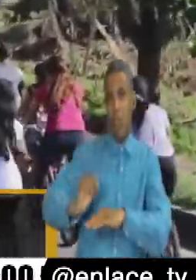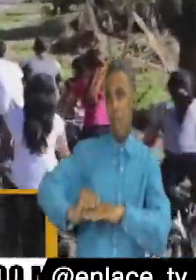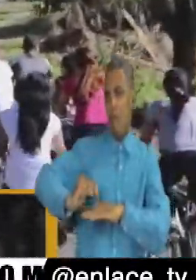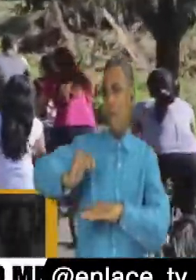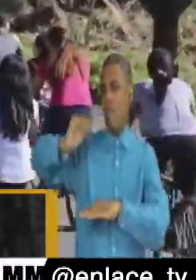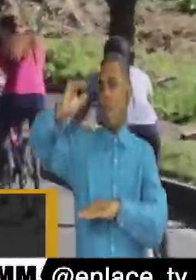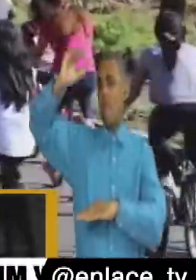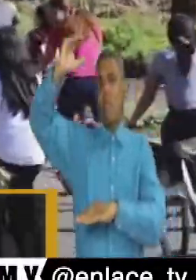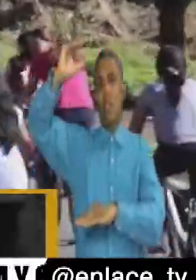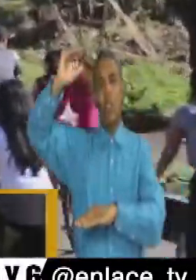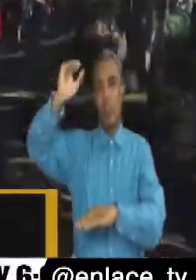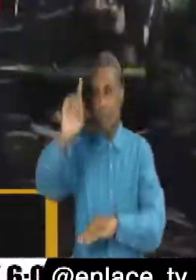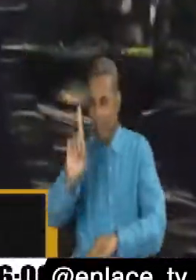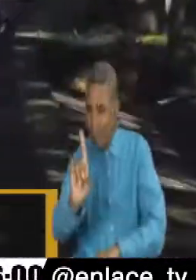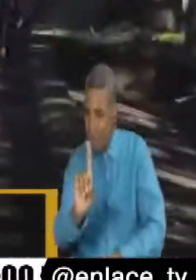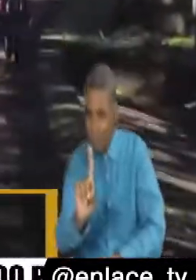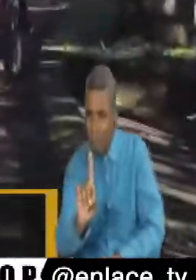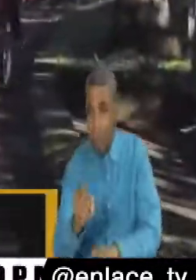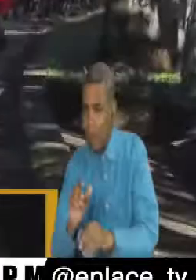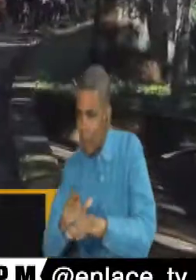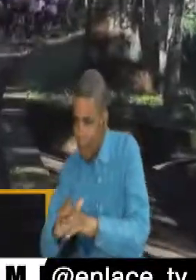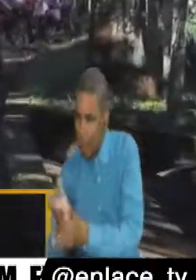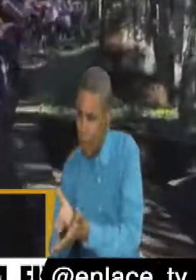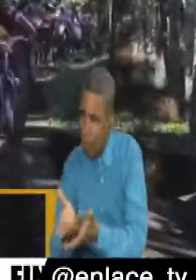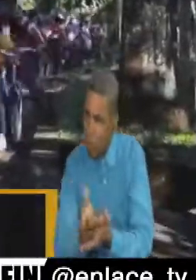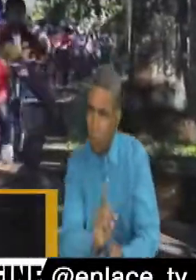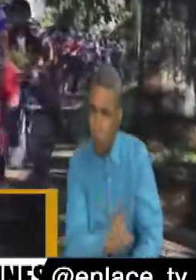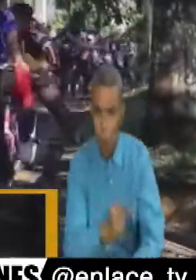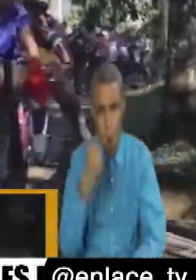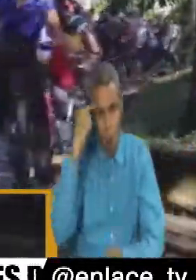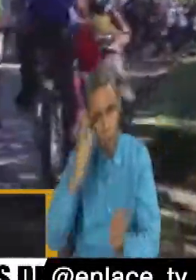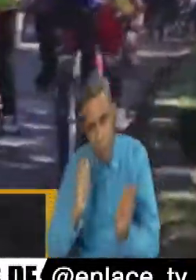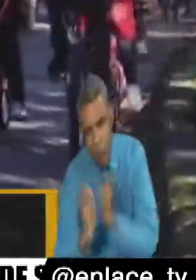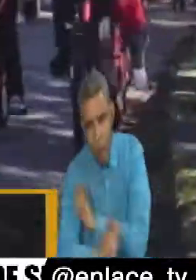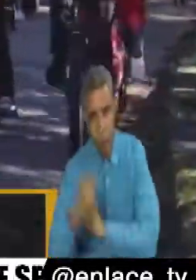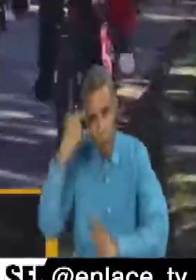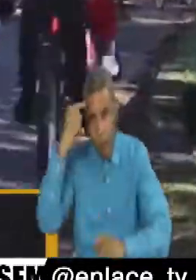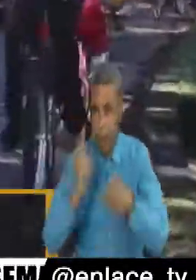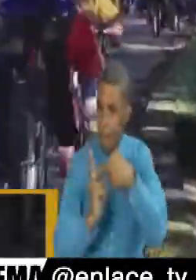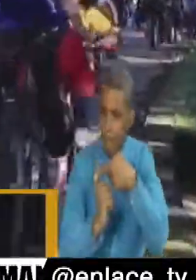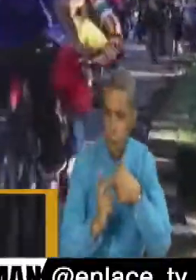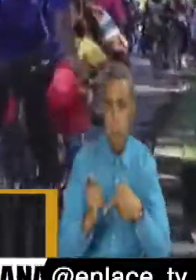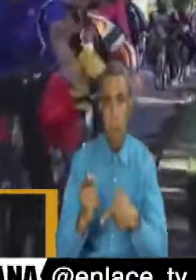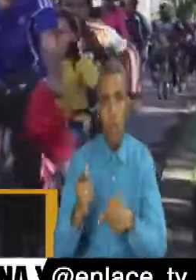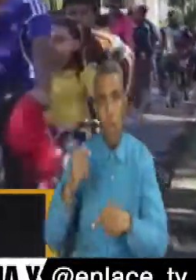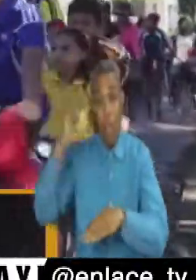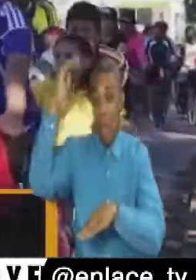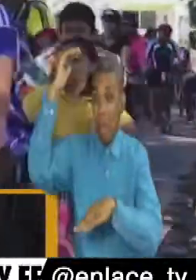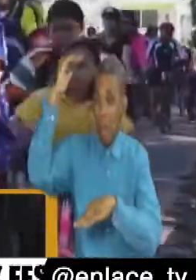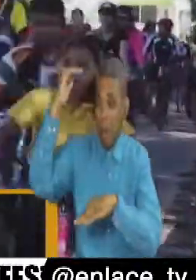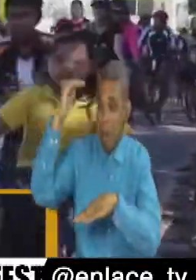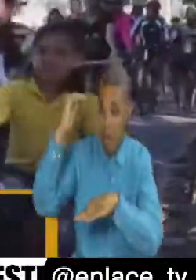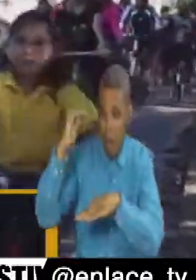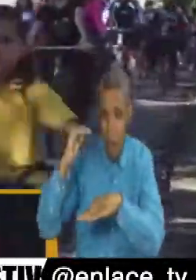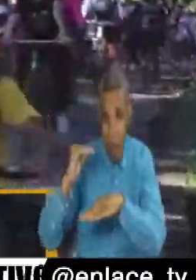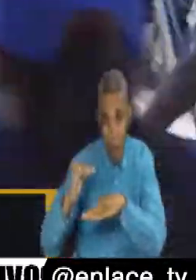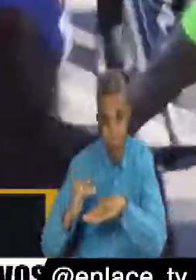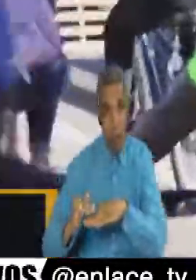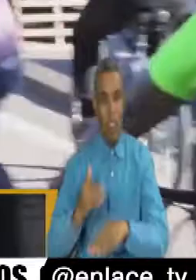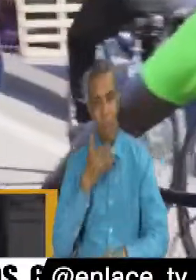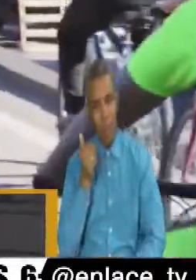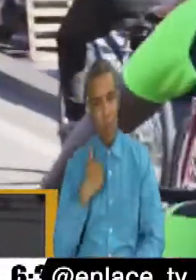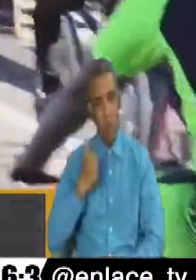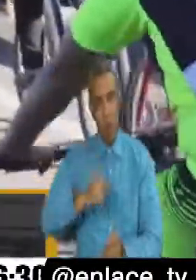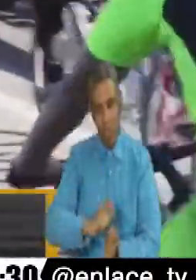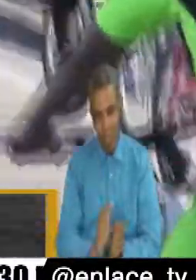Esta iniciativa, pues, queremos seguirla haciendo. Vamos a procurar en continuar con otras comunas